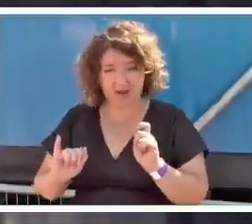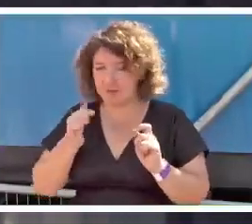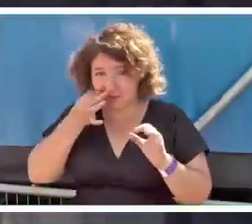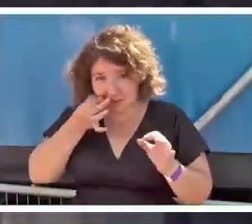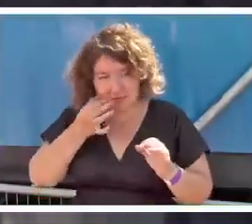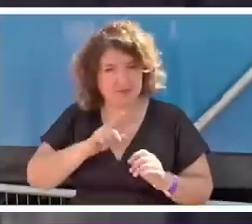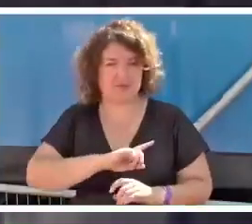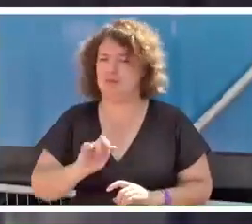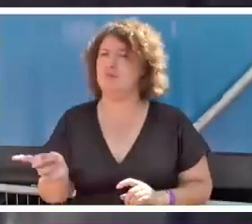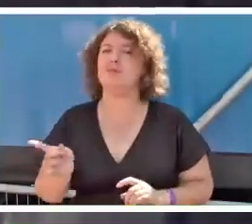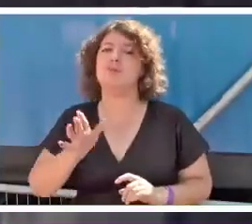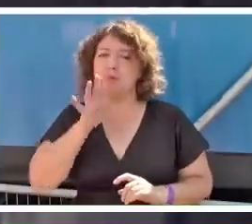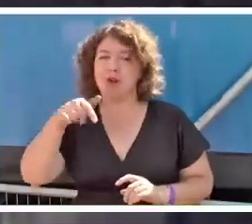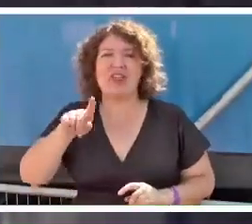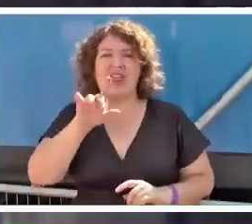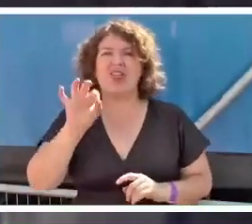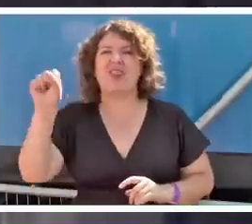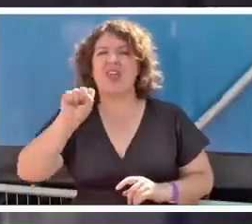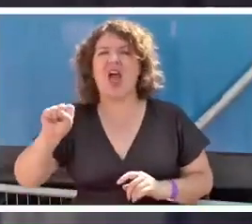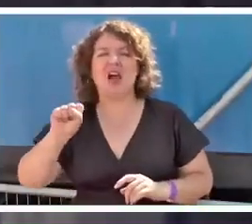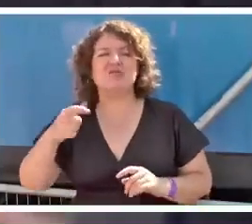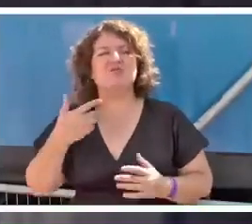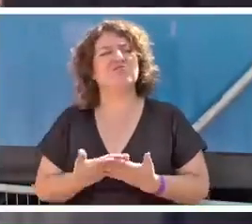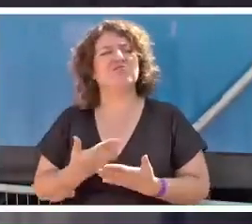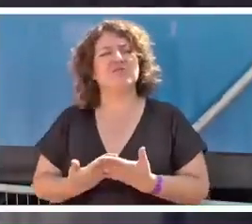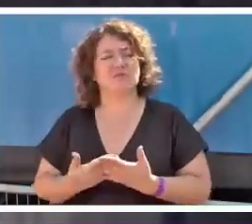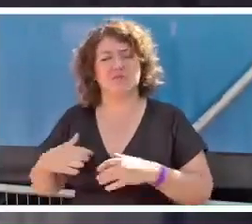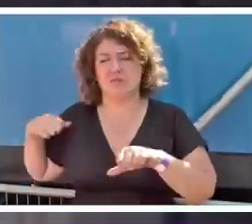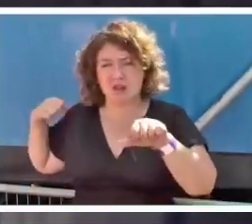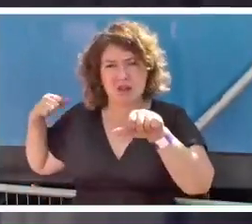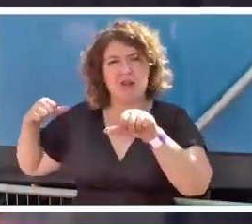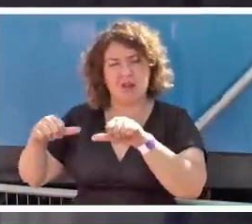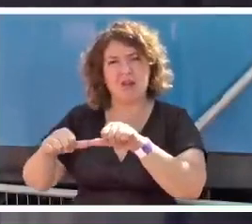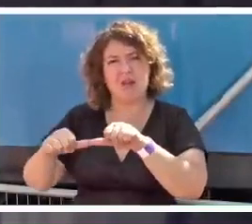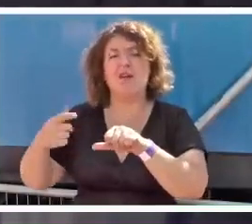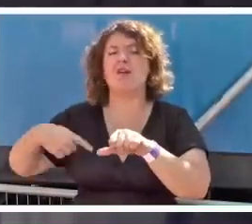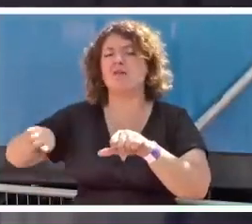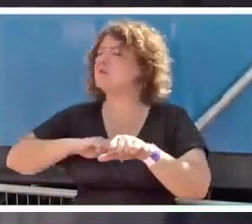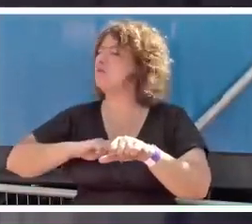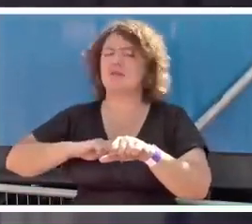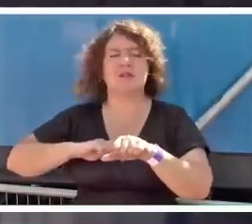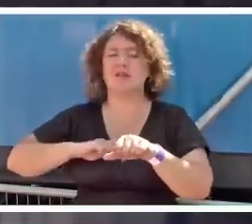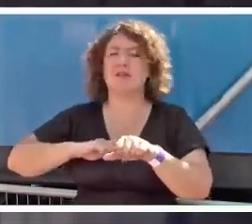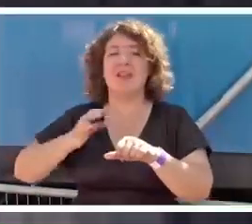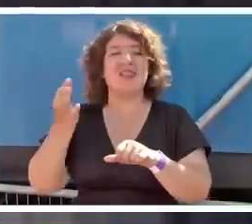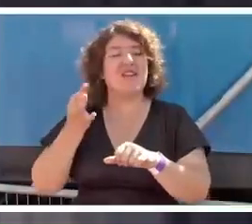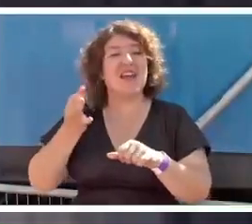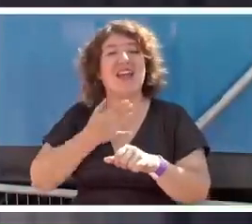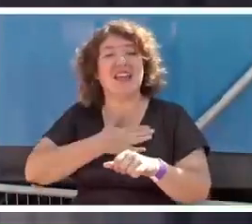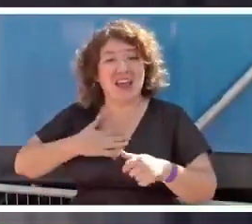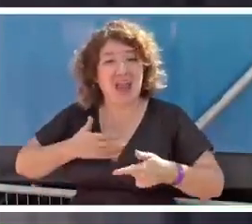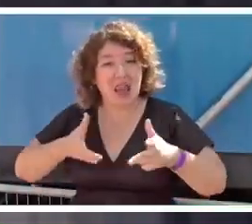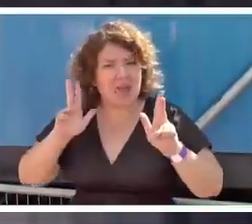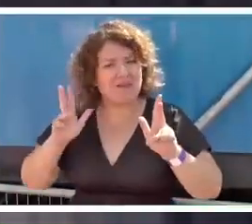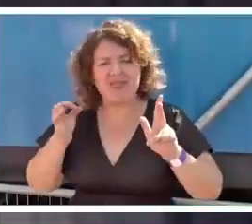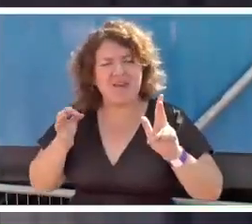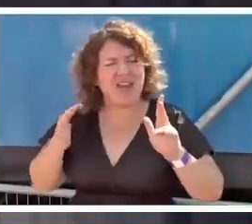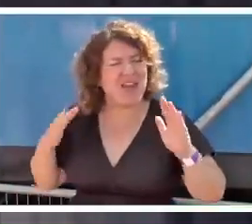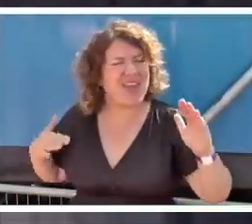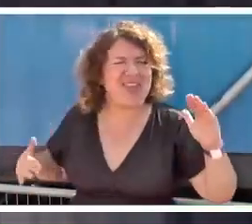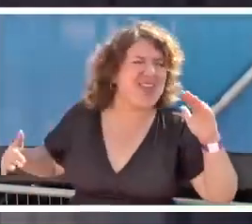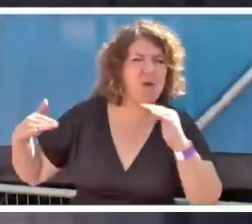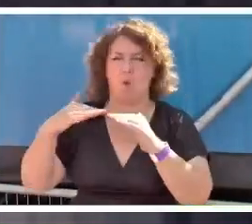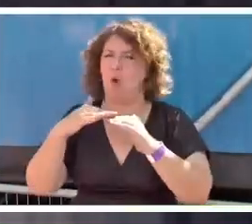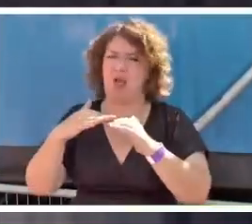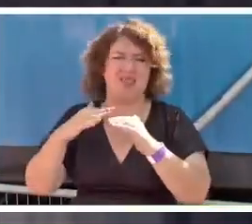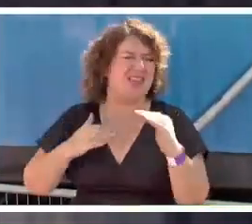la historia de este centenario nos demuestra que para ser libres tenemos que ser profundamente iguales. Y